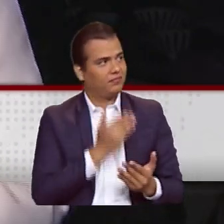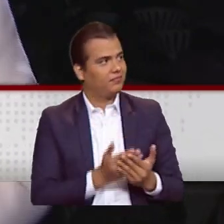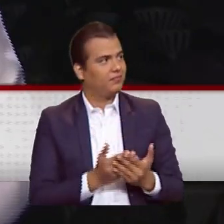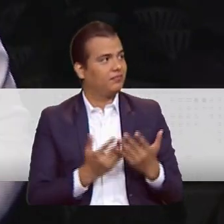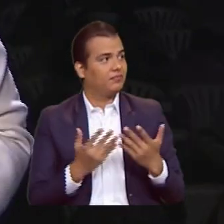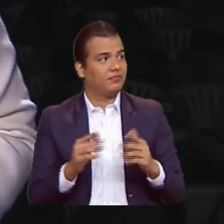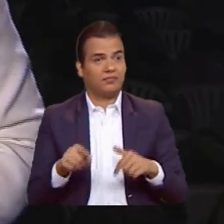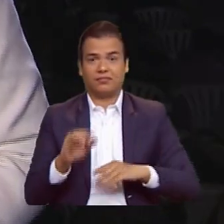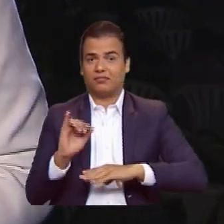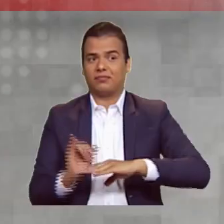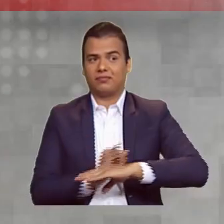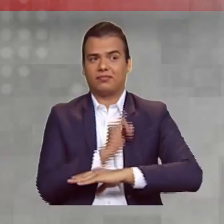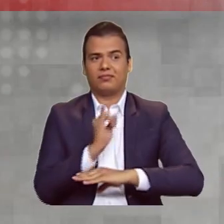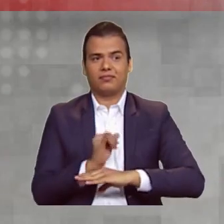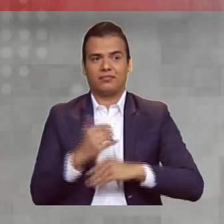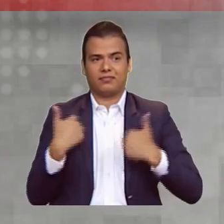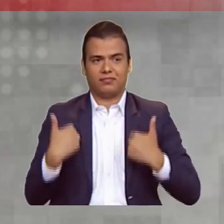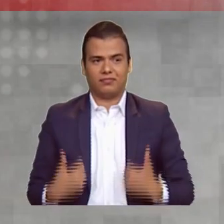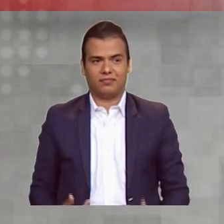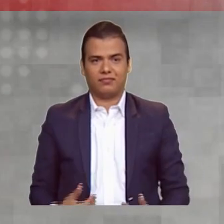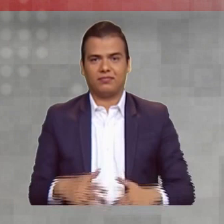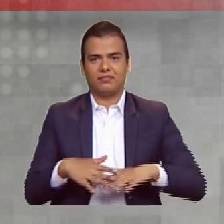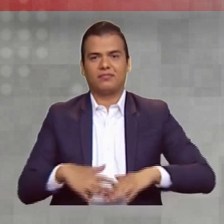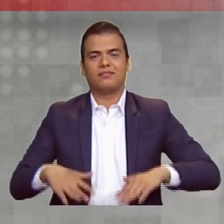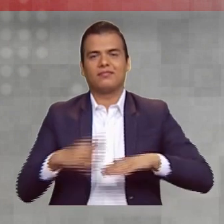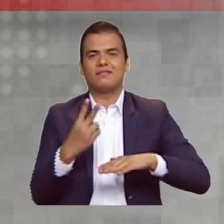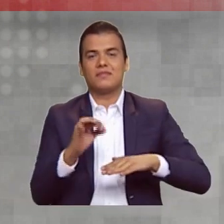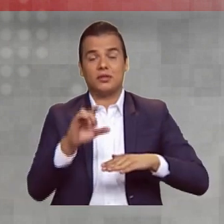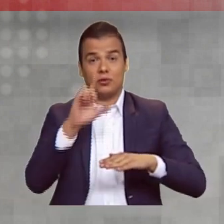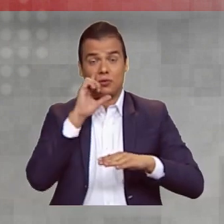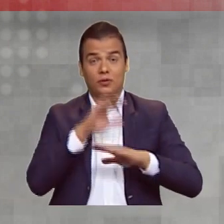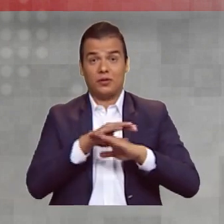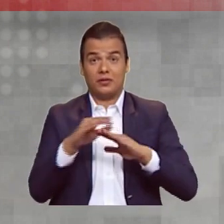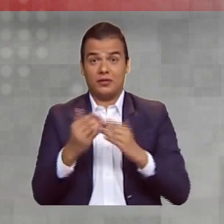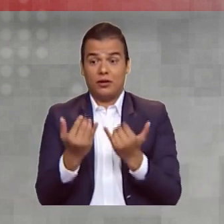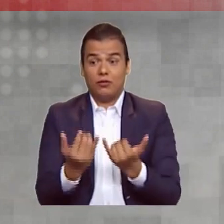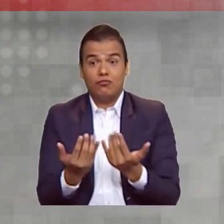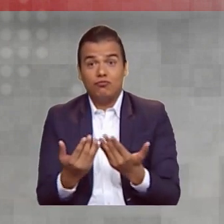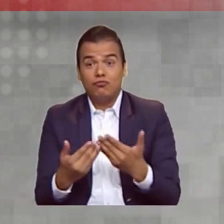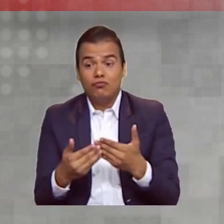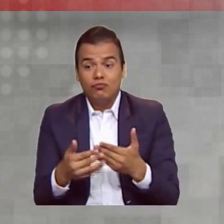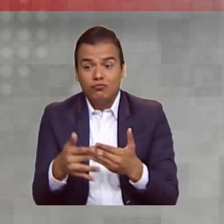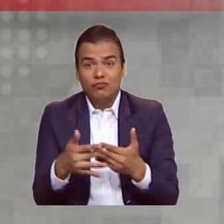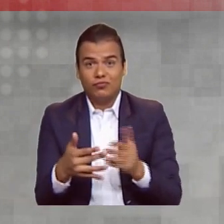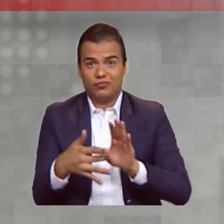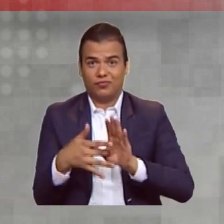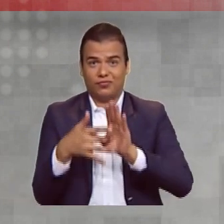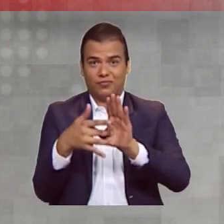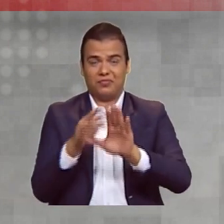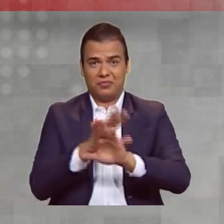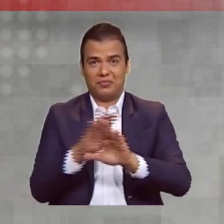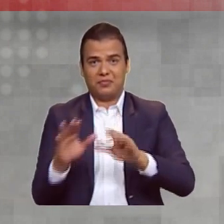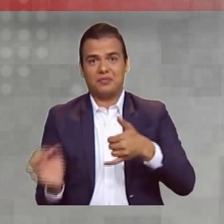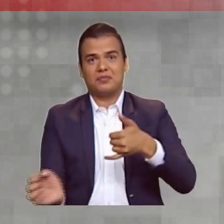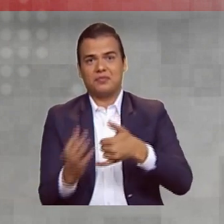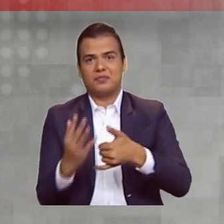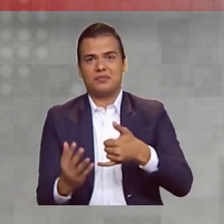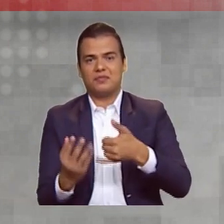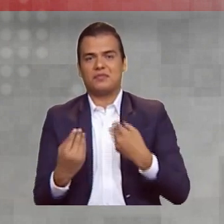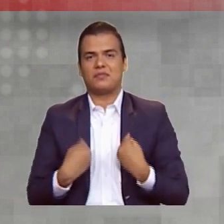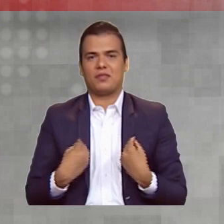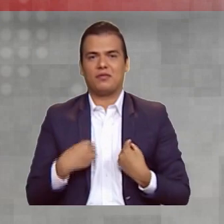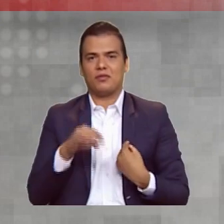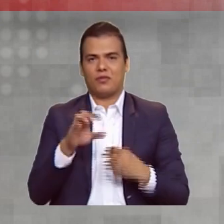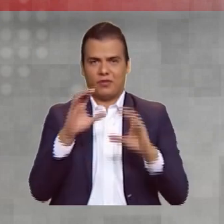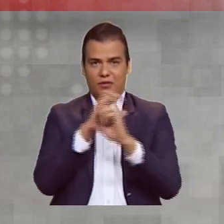desde ipiales desde la plaza 20 de julio los invito para que todos ustedes se conecten con nuestra señal con pacífico vivo a partir de las 9 de la